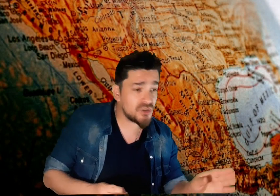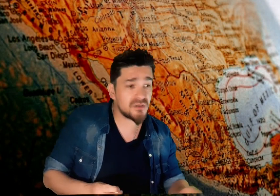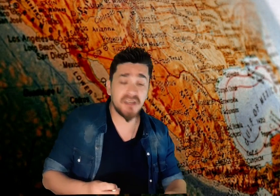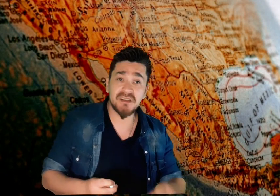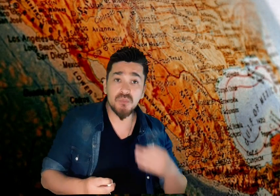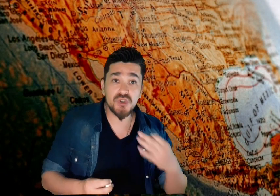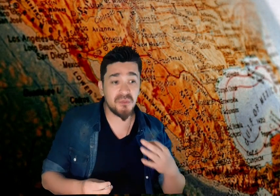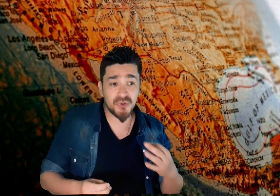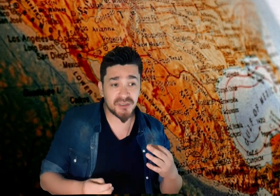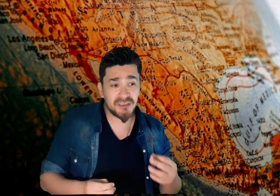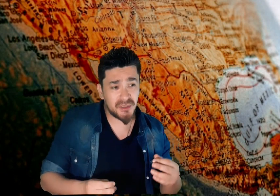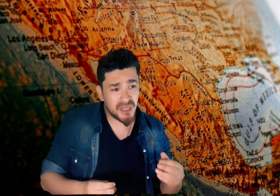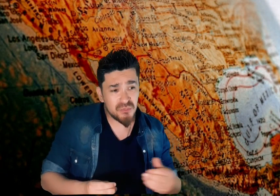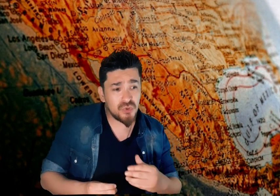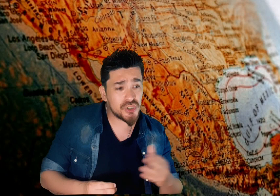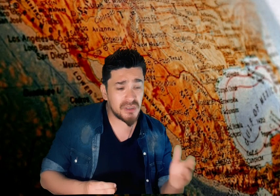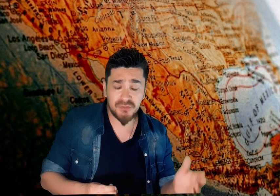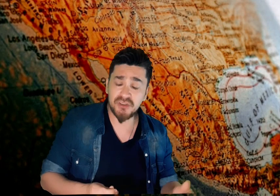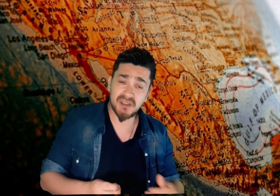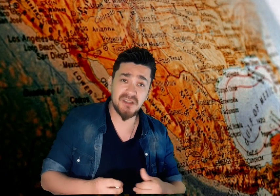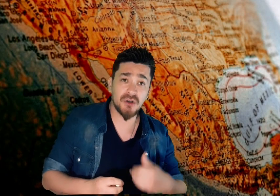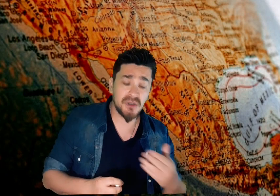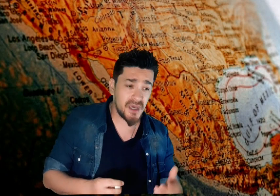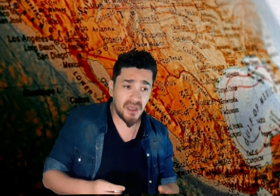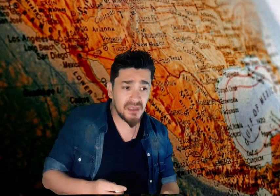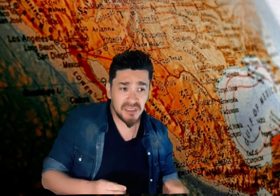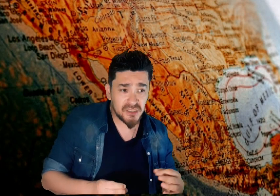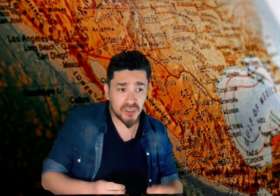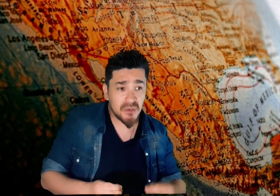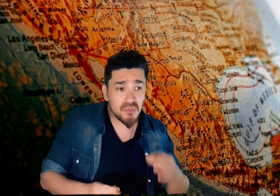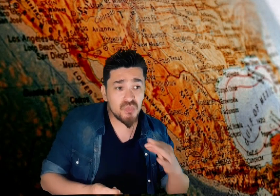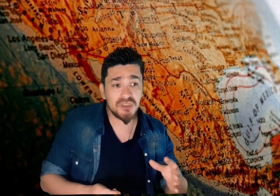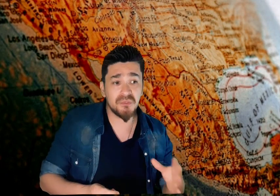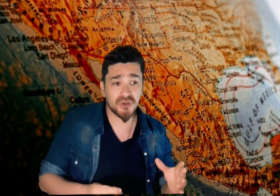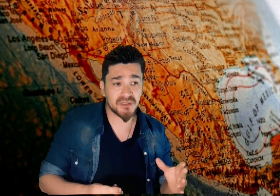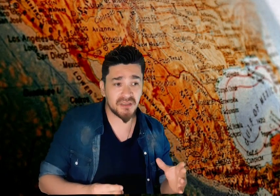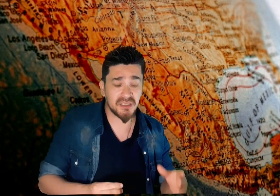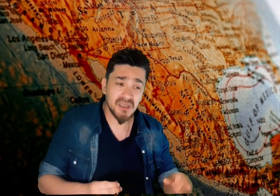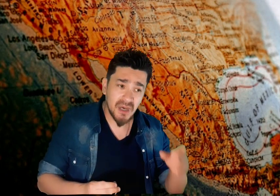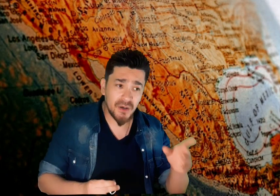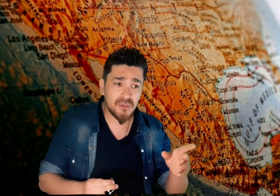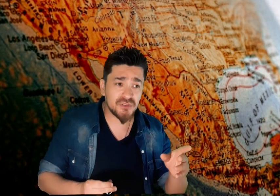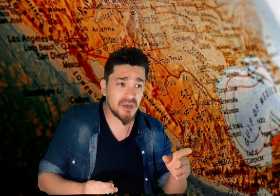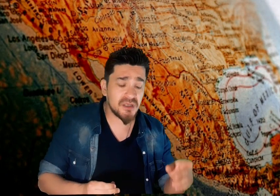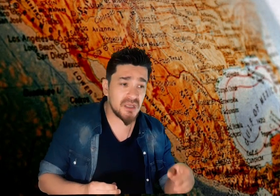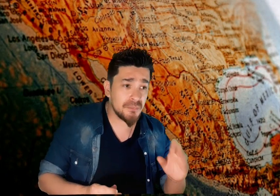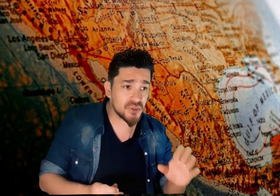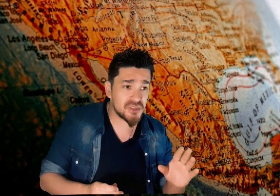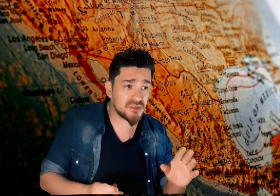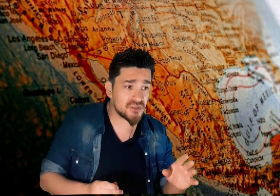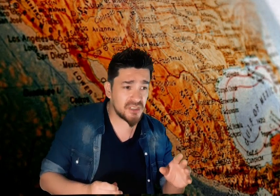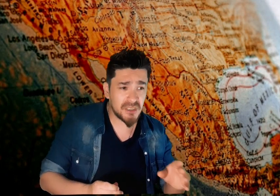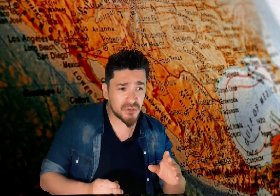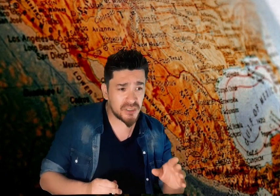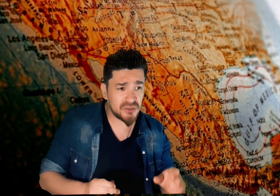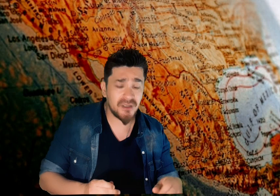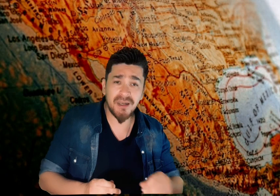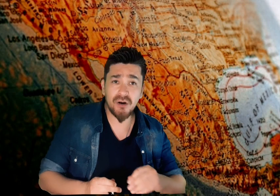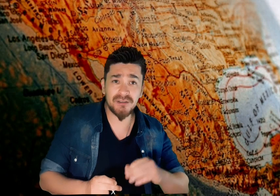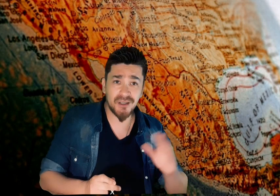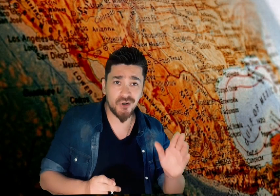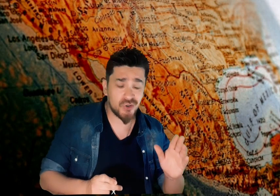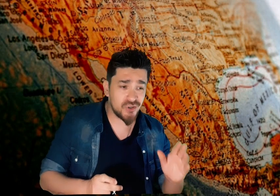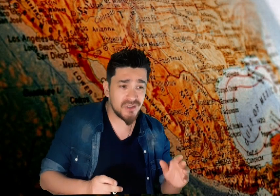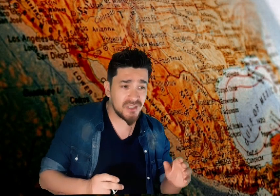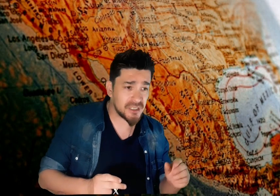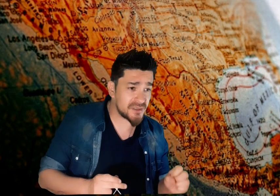programa ISMO es muy importante, va a traer muchos beneficios a gente olvidada y creo que es muy importante. Ahora vamos a ver el proyecto, sí, este proyecto del